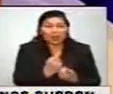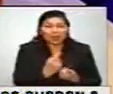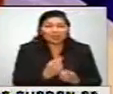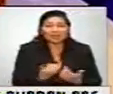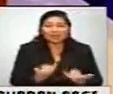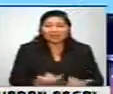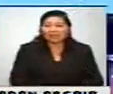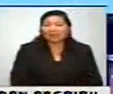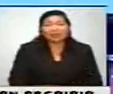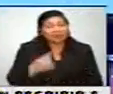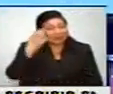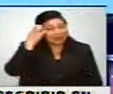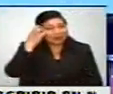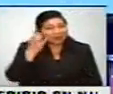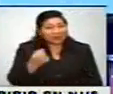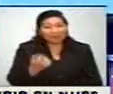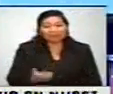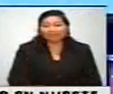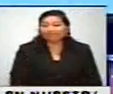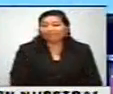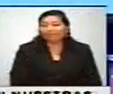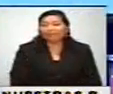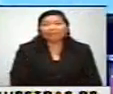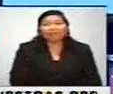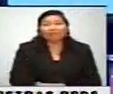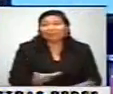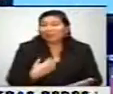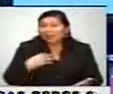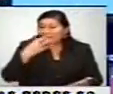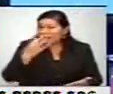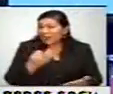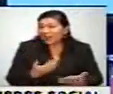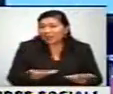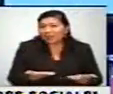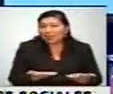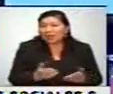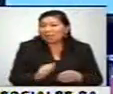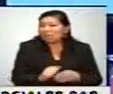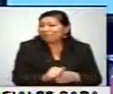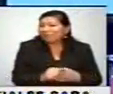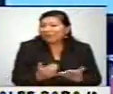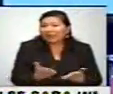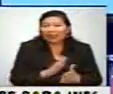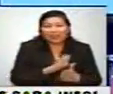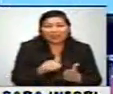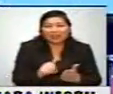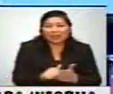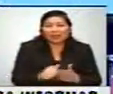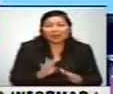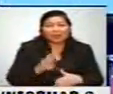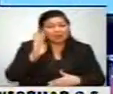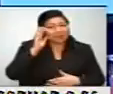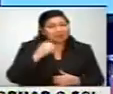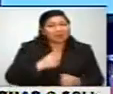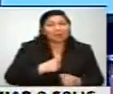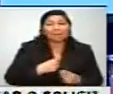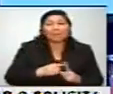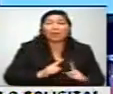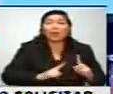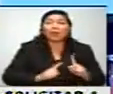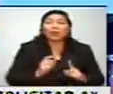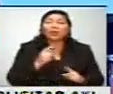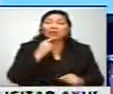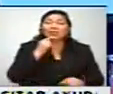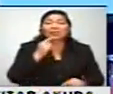momento, y yo no aquí creo, hemos tenido como presidente. O sea, como dicen, o sea, yo no creo que haya sido una práctica generalizada de todos los militares, pero